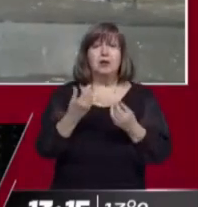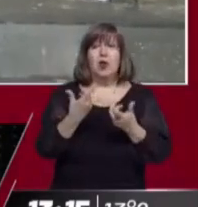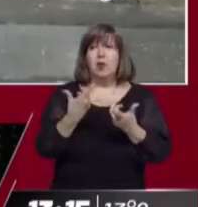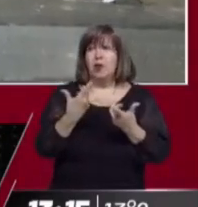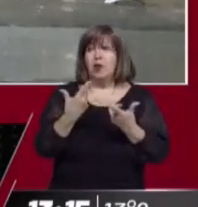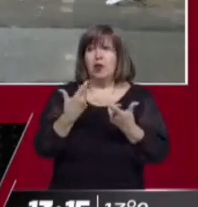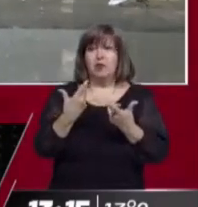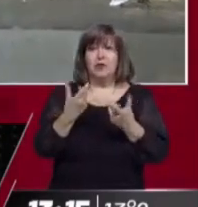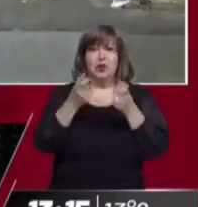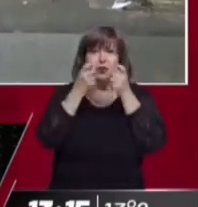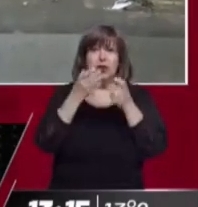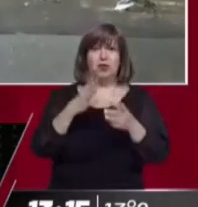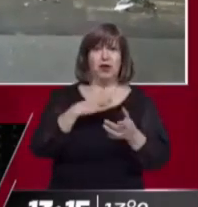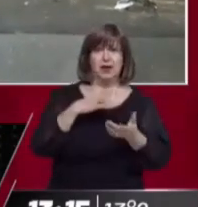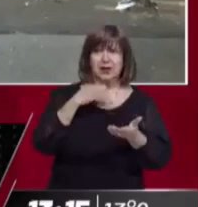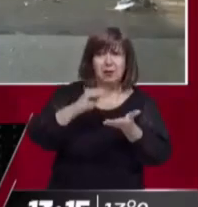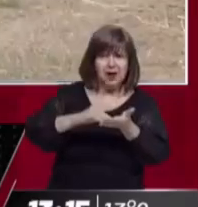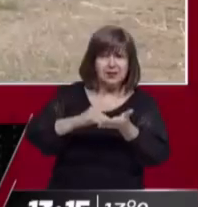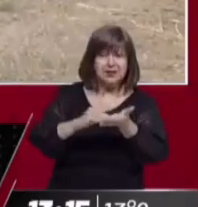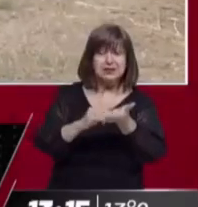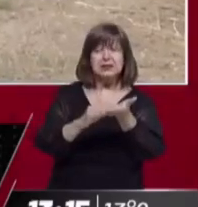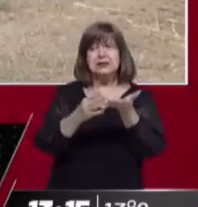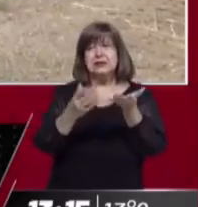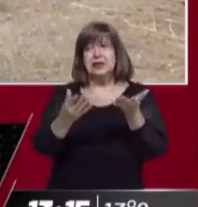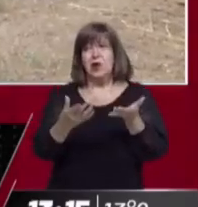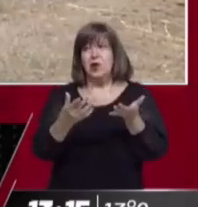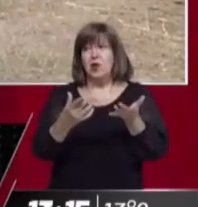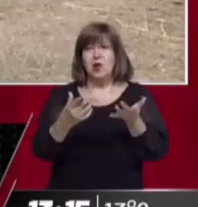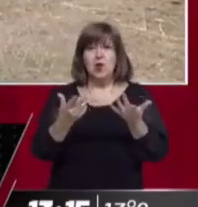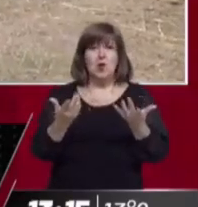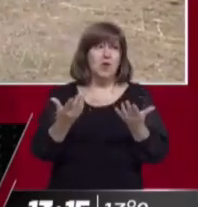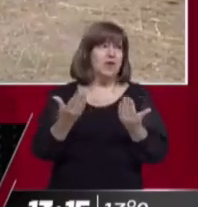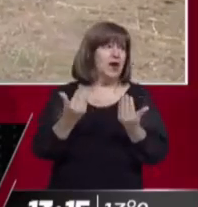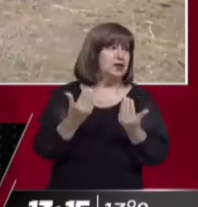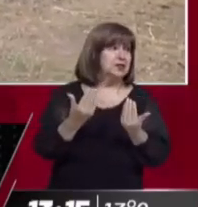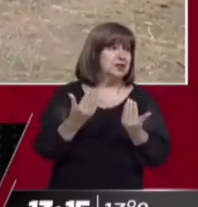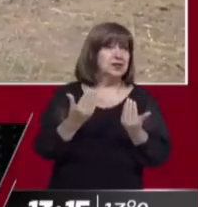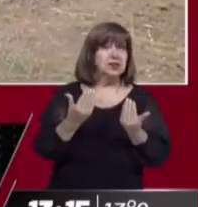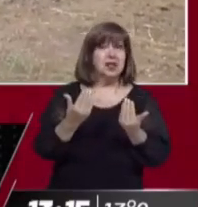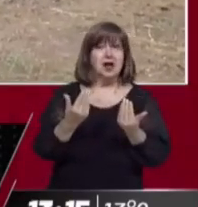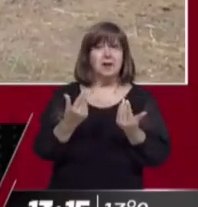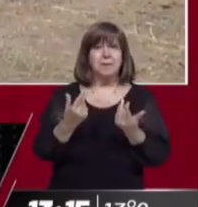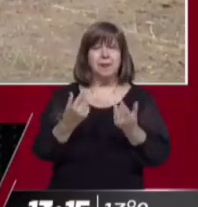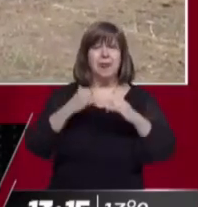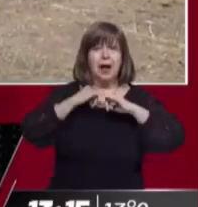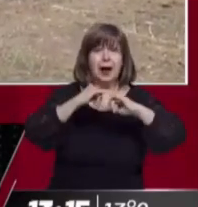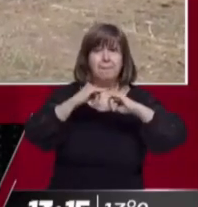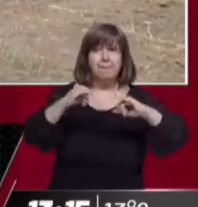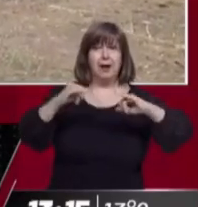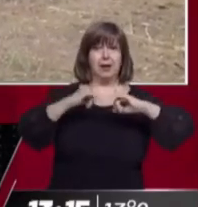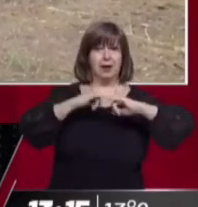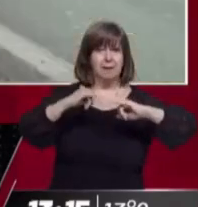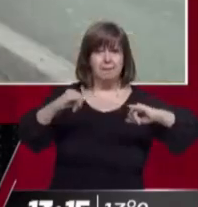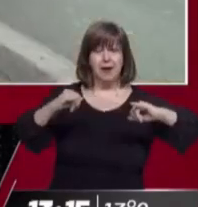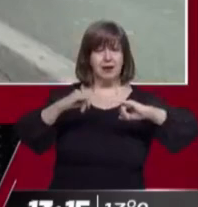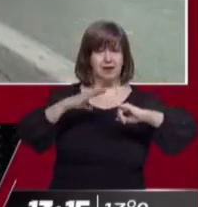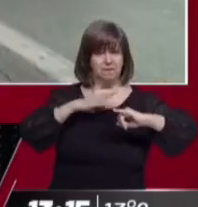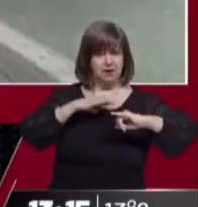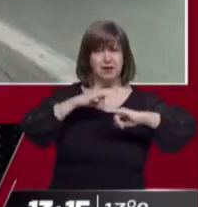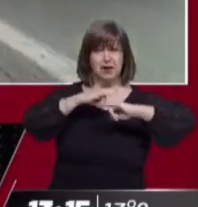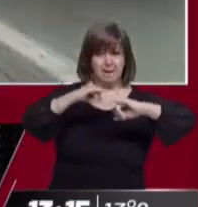esta situación y también de Si se quiere una falta de una buena campaña yo tengo